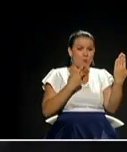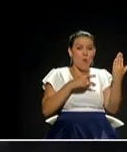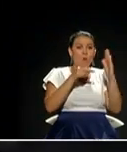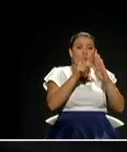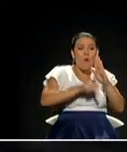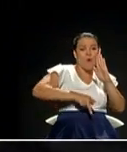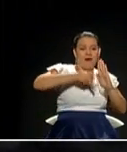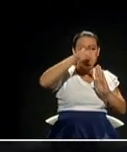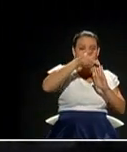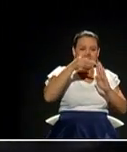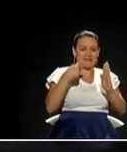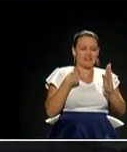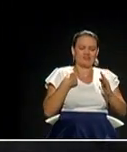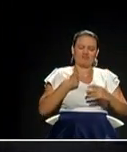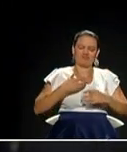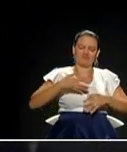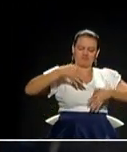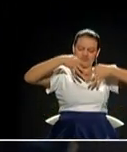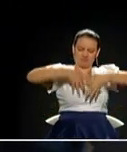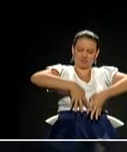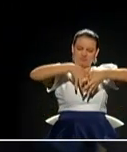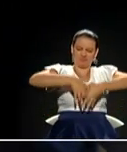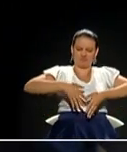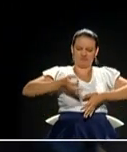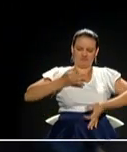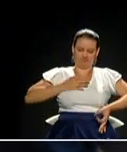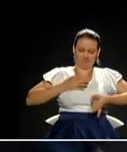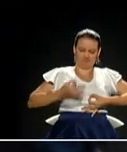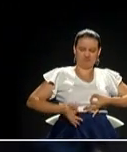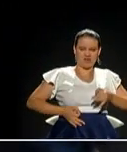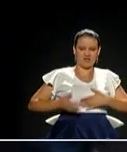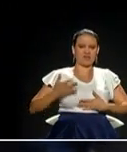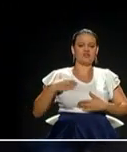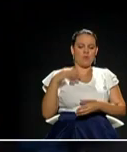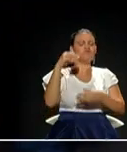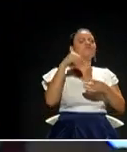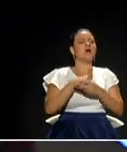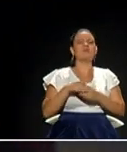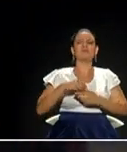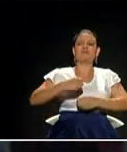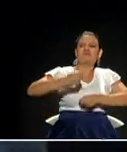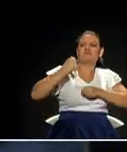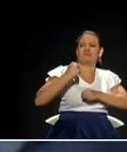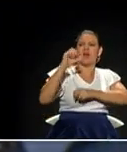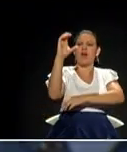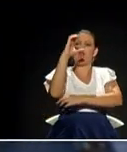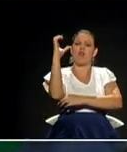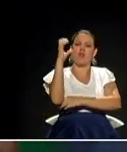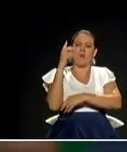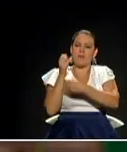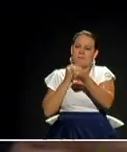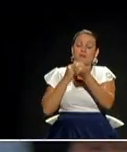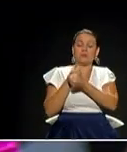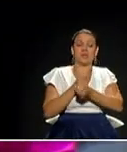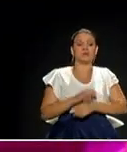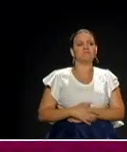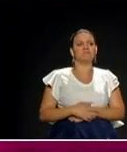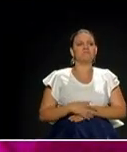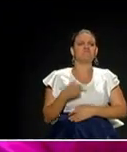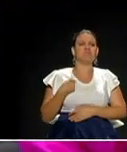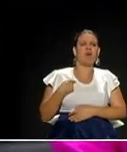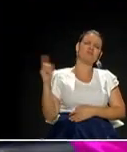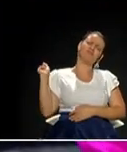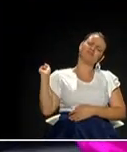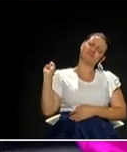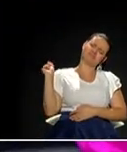haberle servido a este país haberlo defendido haber defendido esta democracia tengo la trayectoria y la experiencia